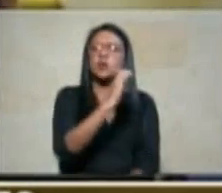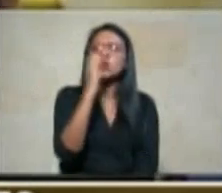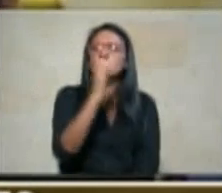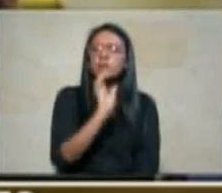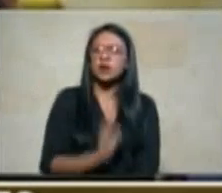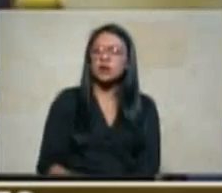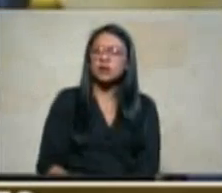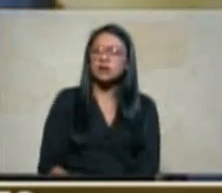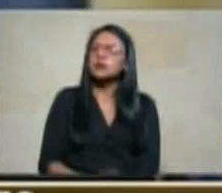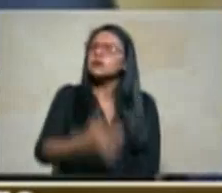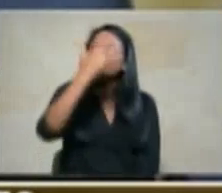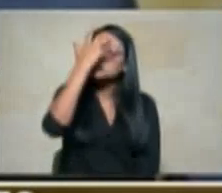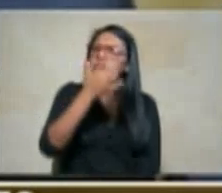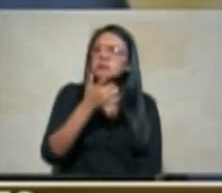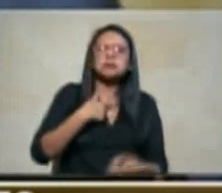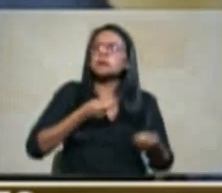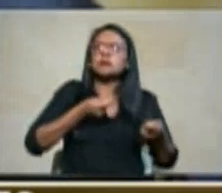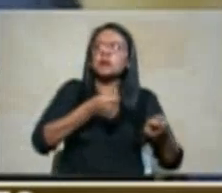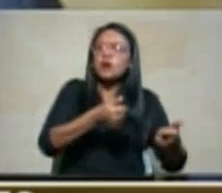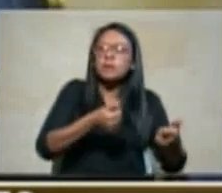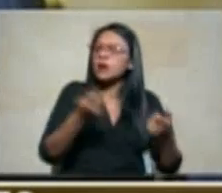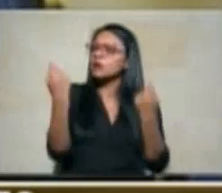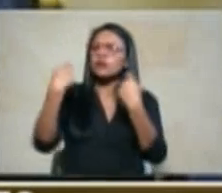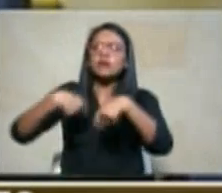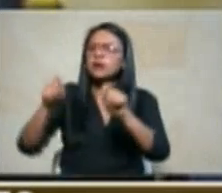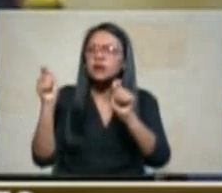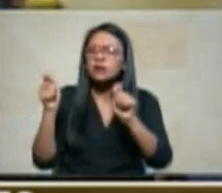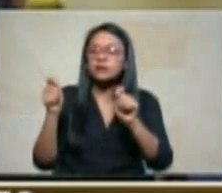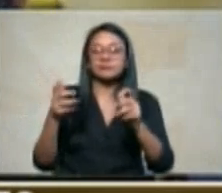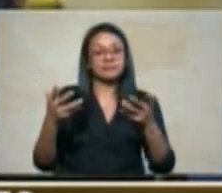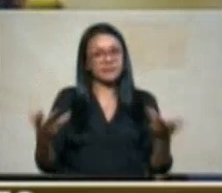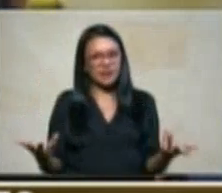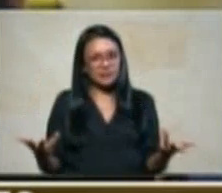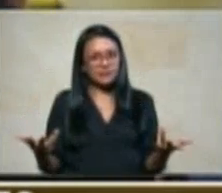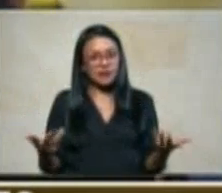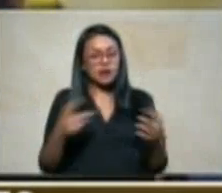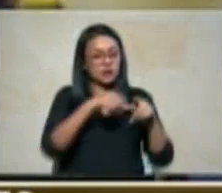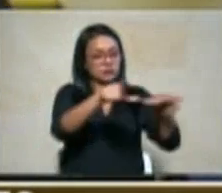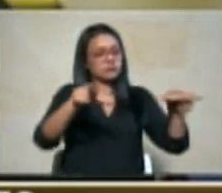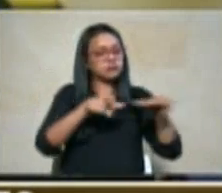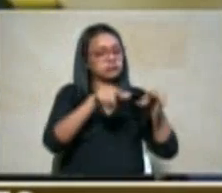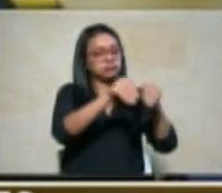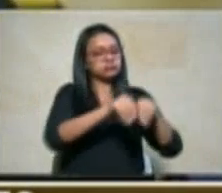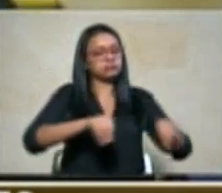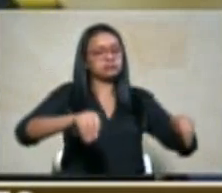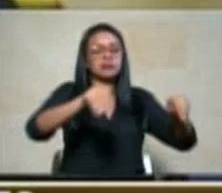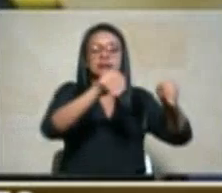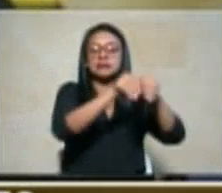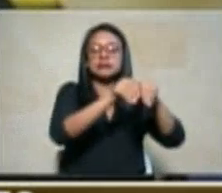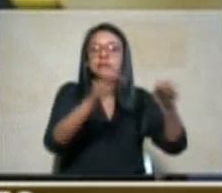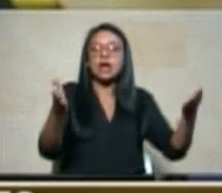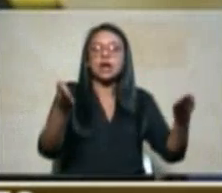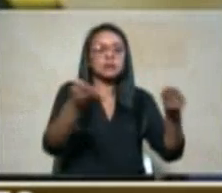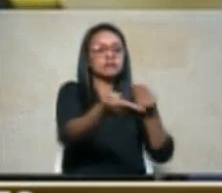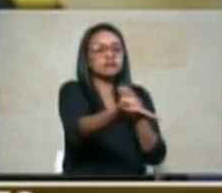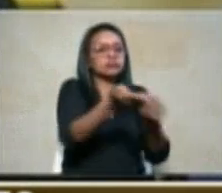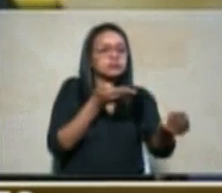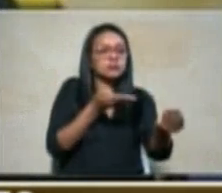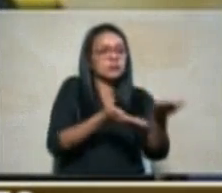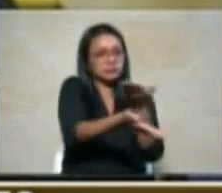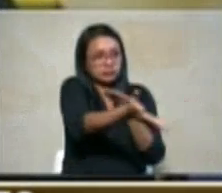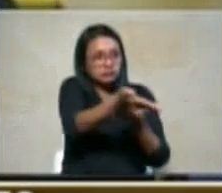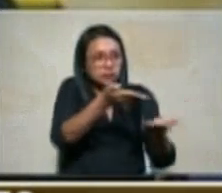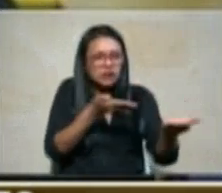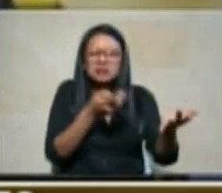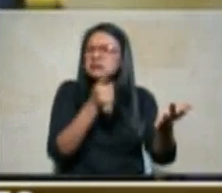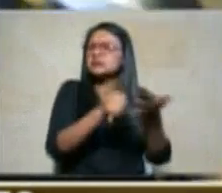decir, las tierras dejaron de ser transables. Si eso es tan bonito, pues, ¿cuál es la razón para que eso esté